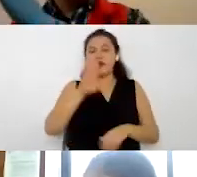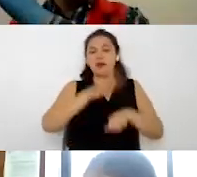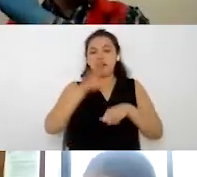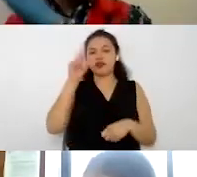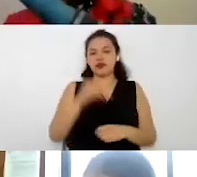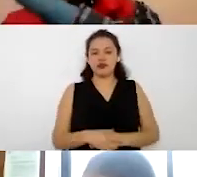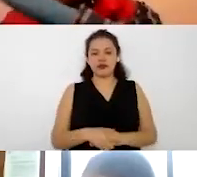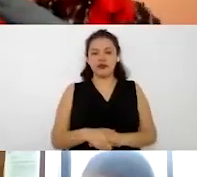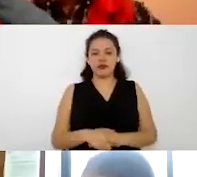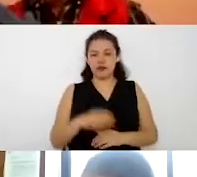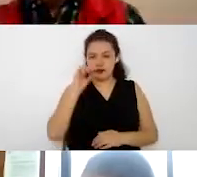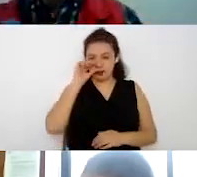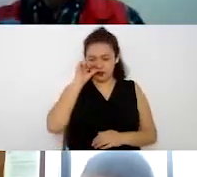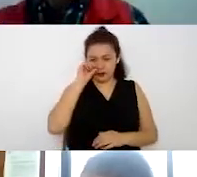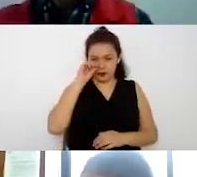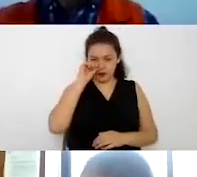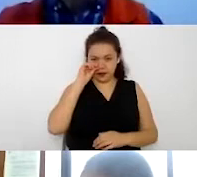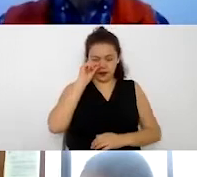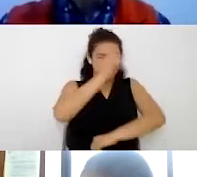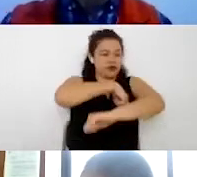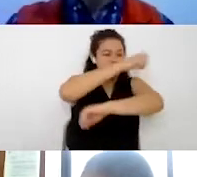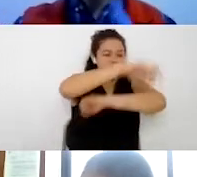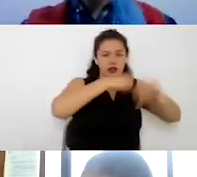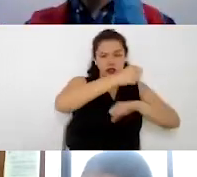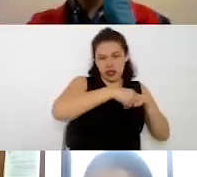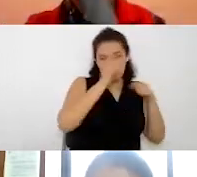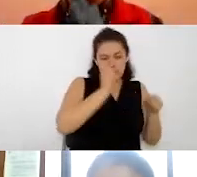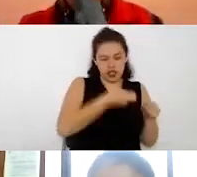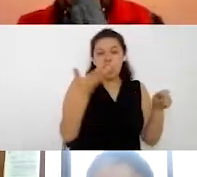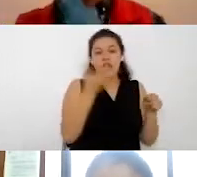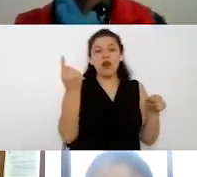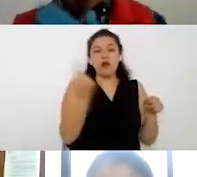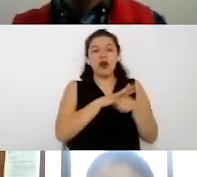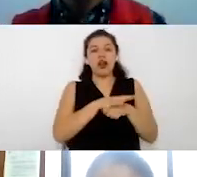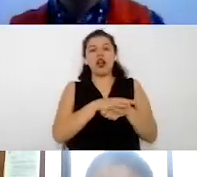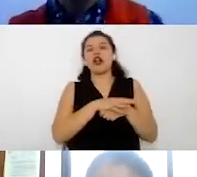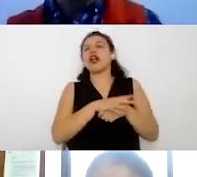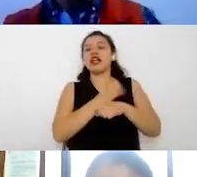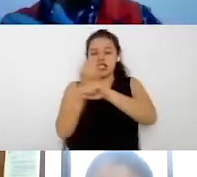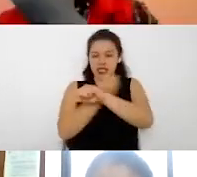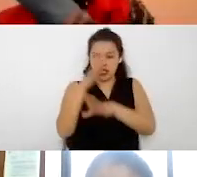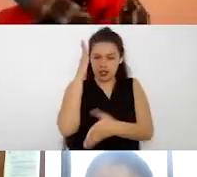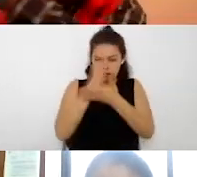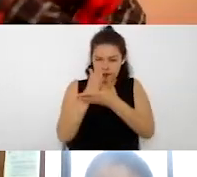Les repito, un torniquete lo que hace es cortar el flujo sanguíneo.